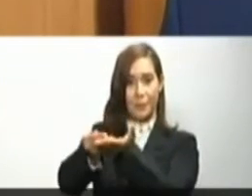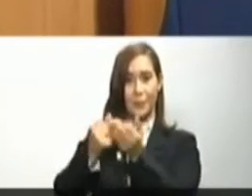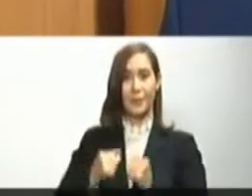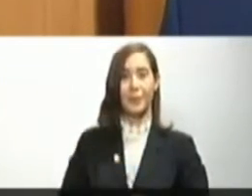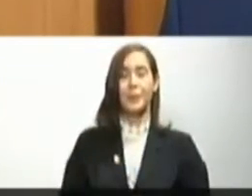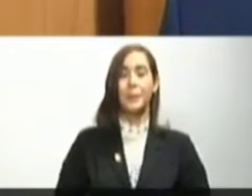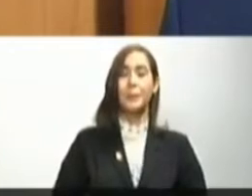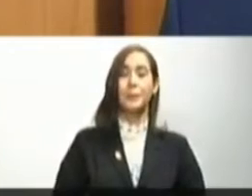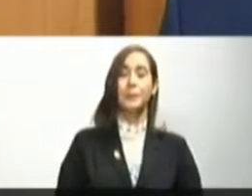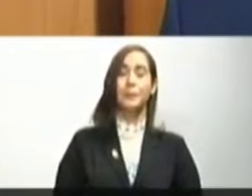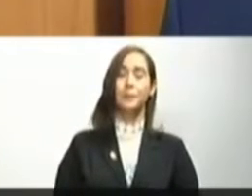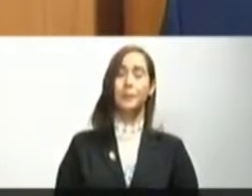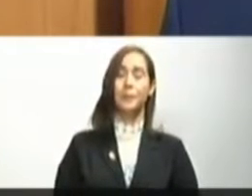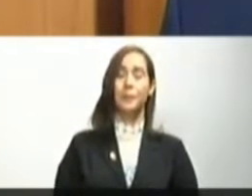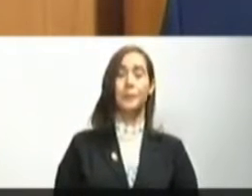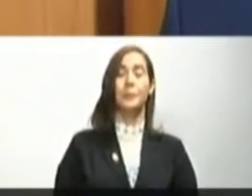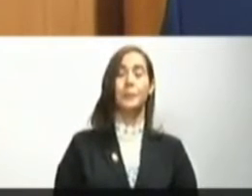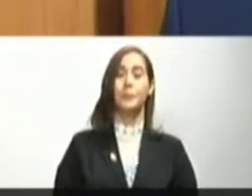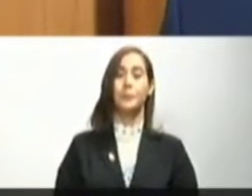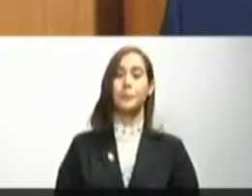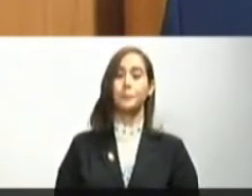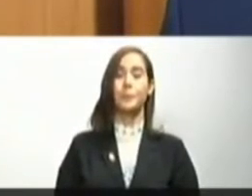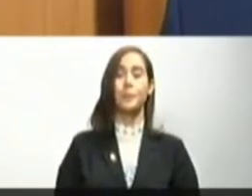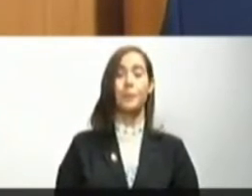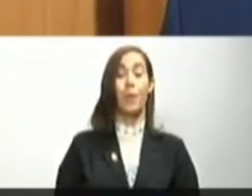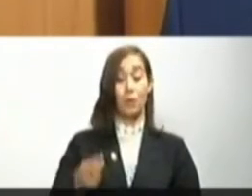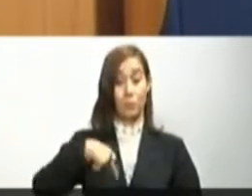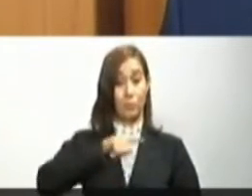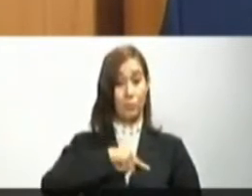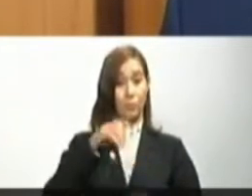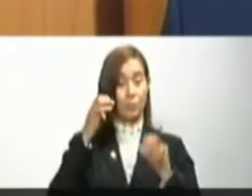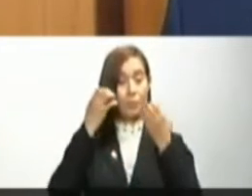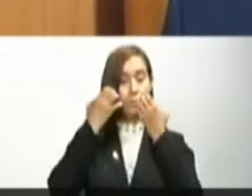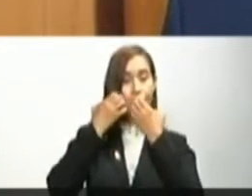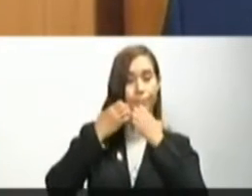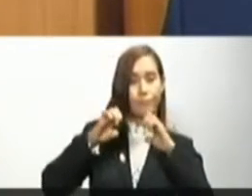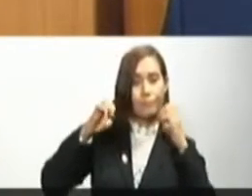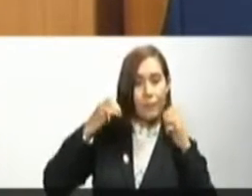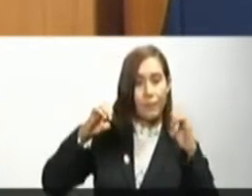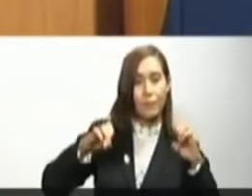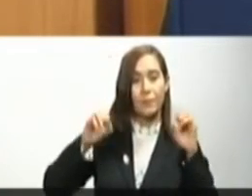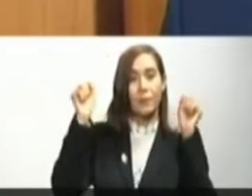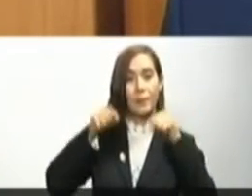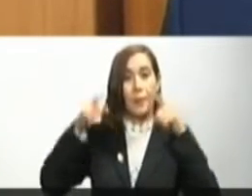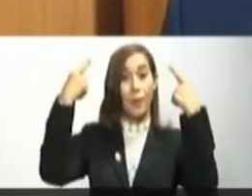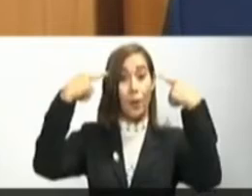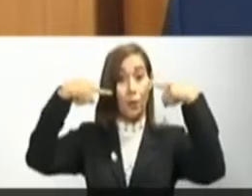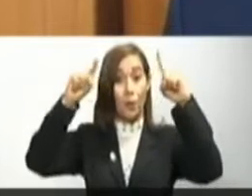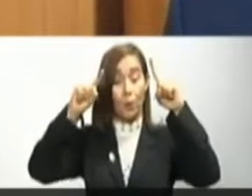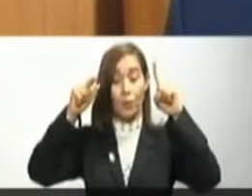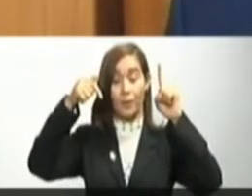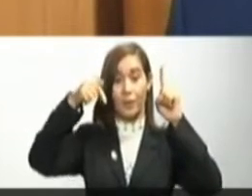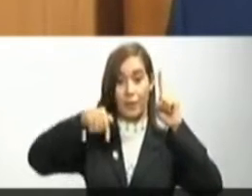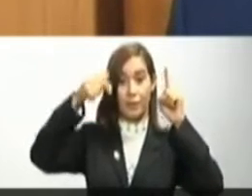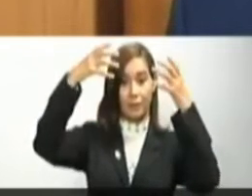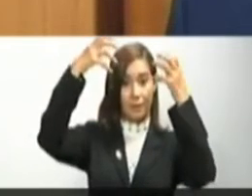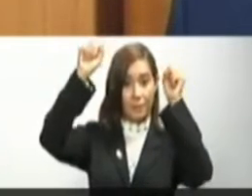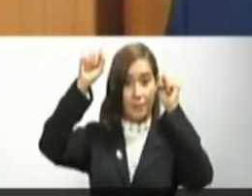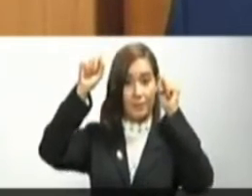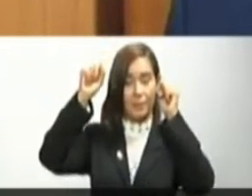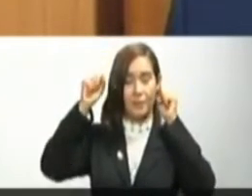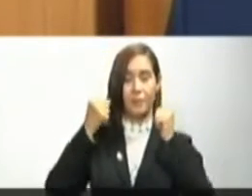norteamericana. En ese sentido, nos esforzaremos por lograr en el marco de nuestra presidencia iberoamericana